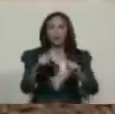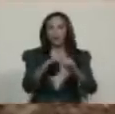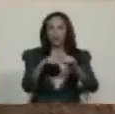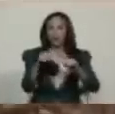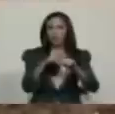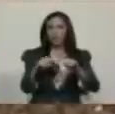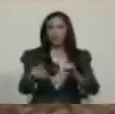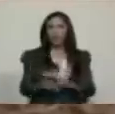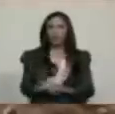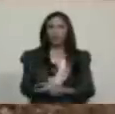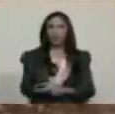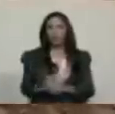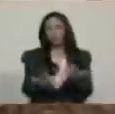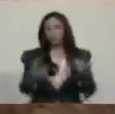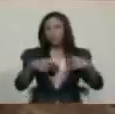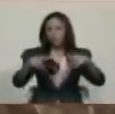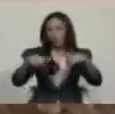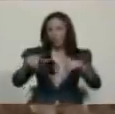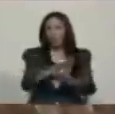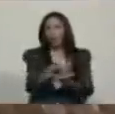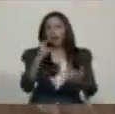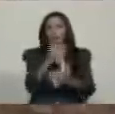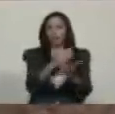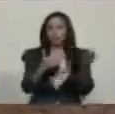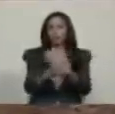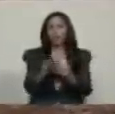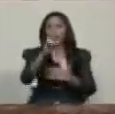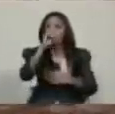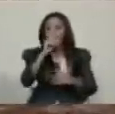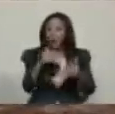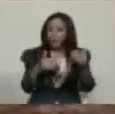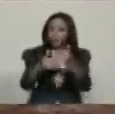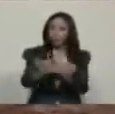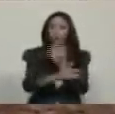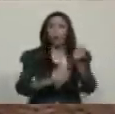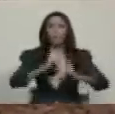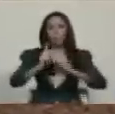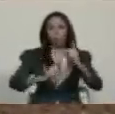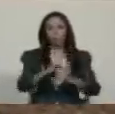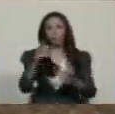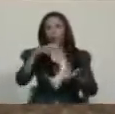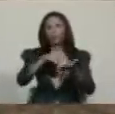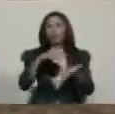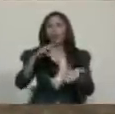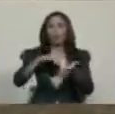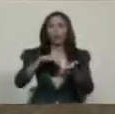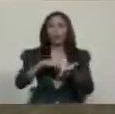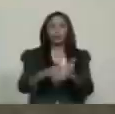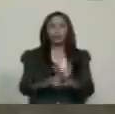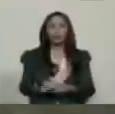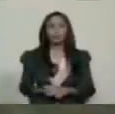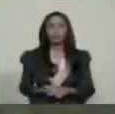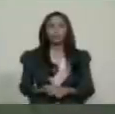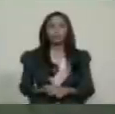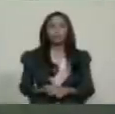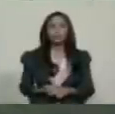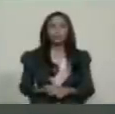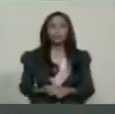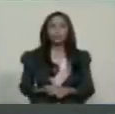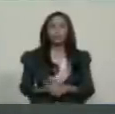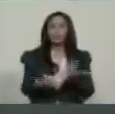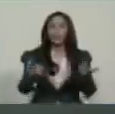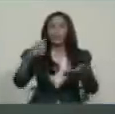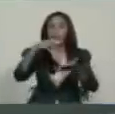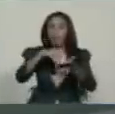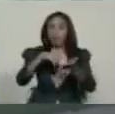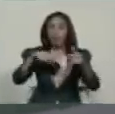va a permitir abastecer en los próximos 2 años la producción de semilla de papa del estado Miranda. Y despedimos este pase desde aquí, desde la